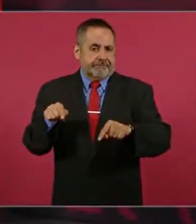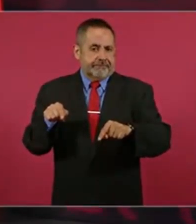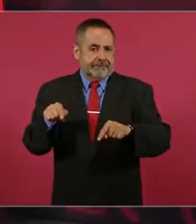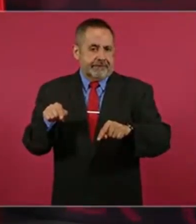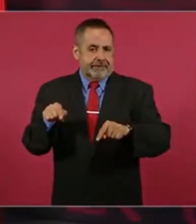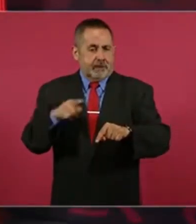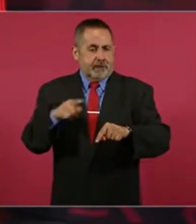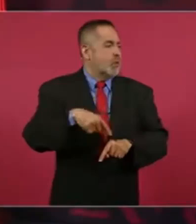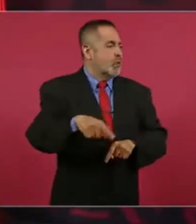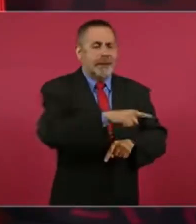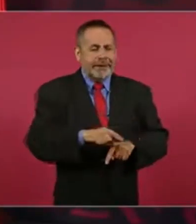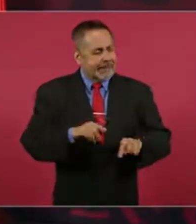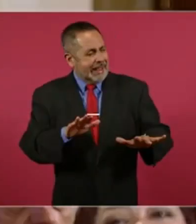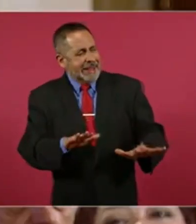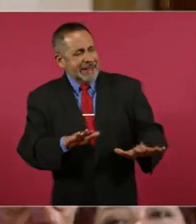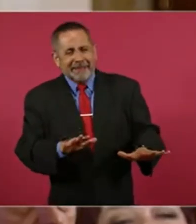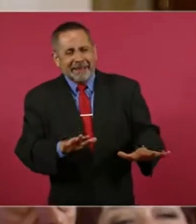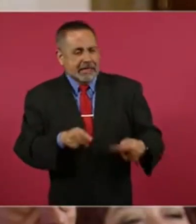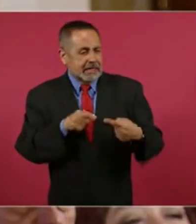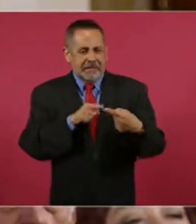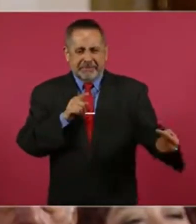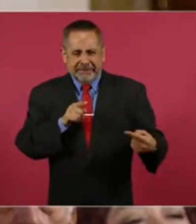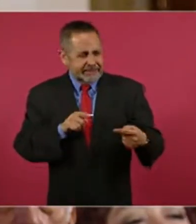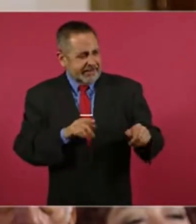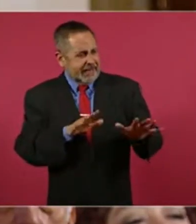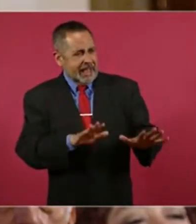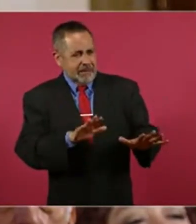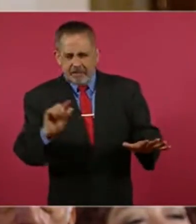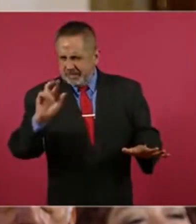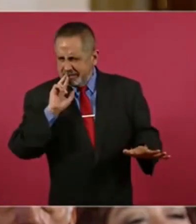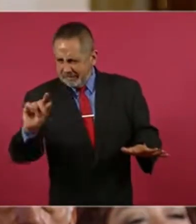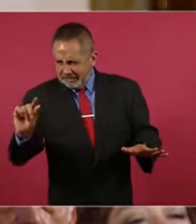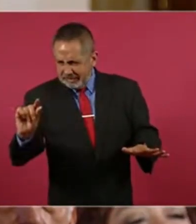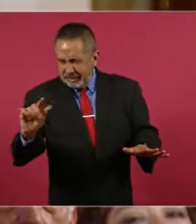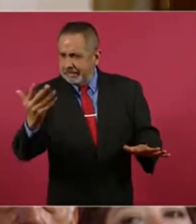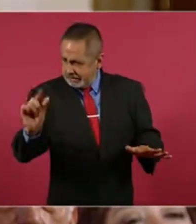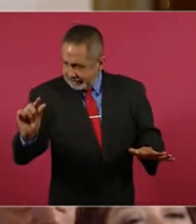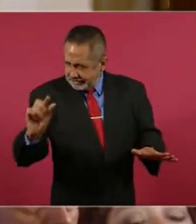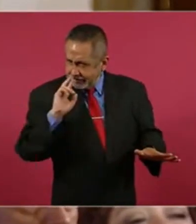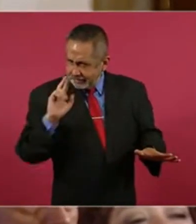se serenen nuestros adversarios. Ahora te contesto.